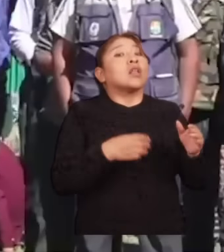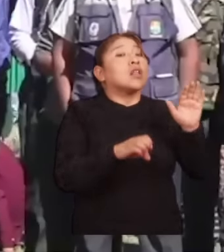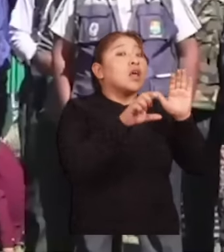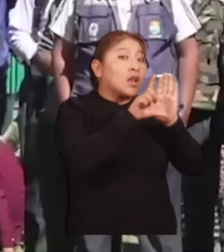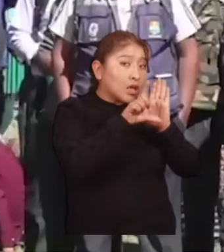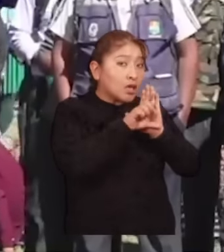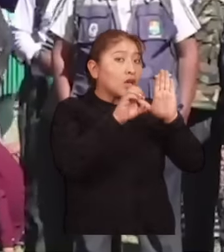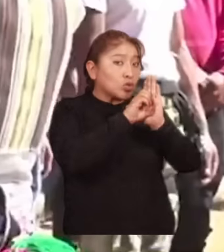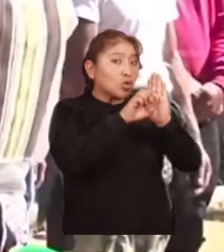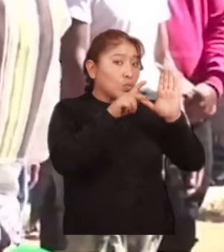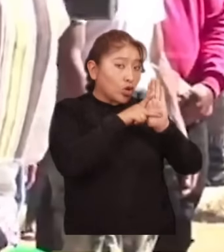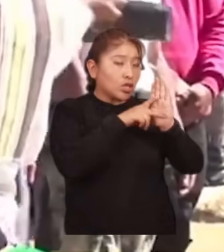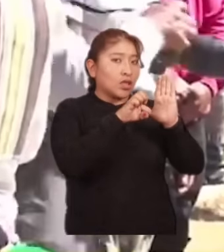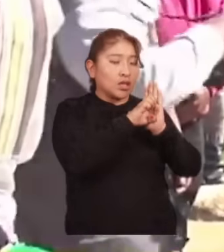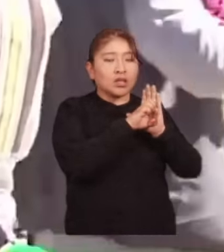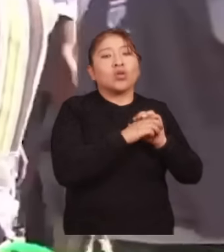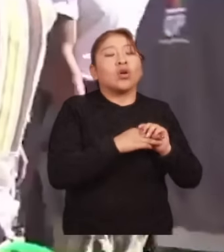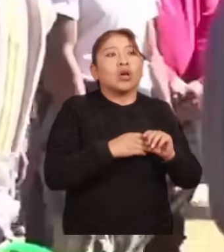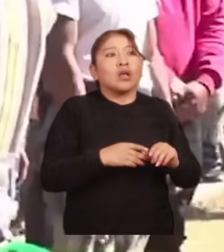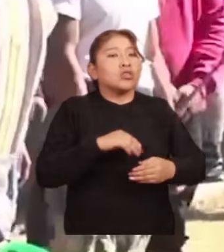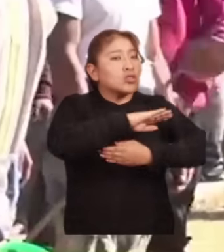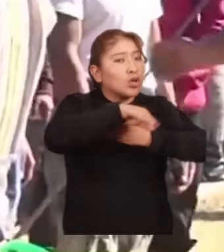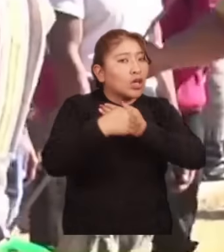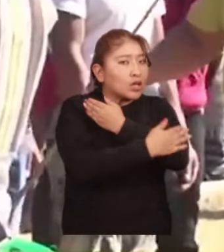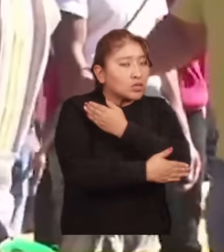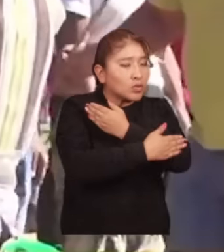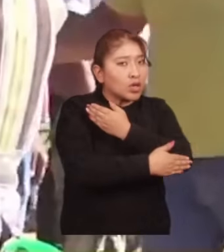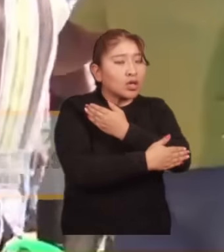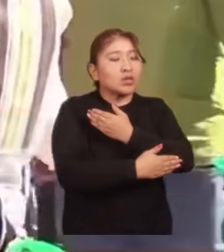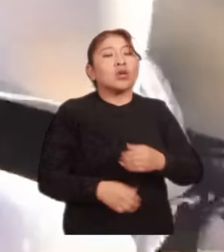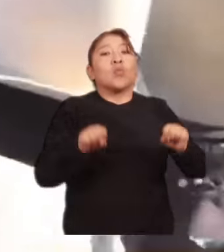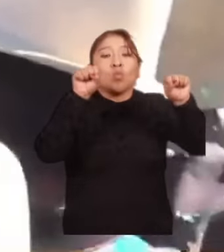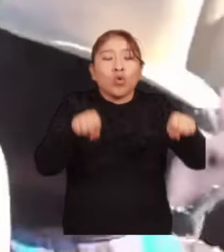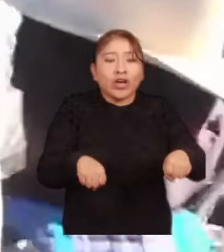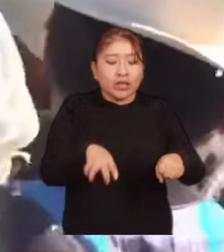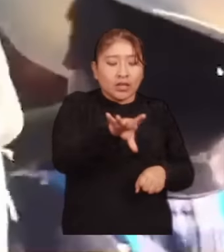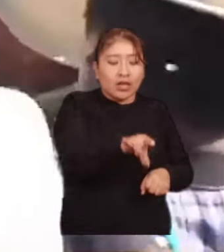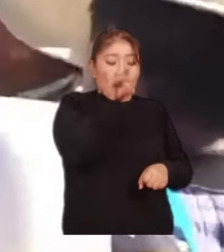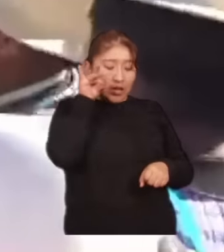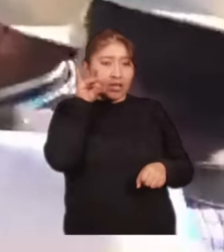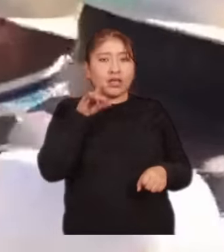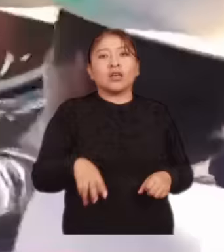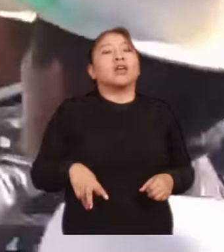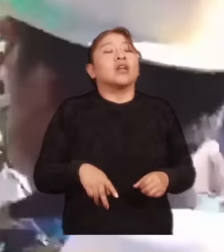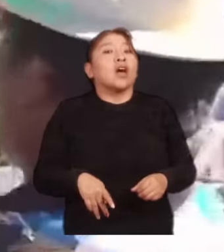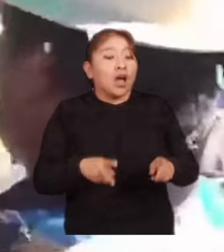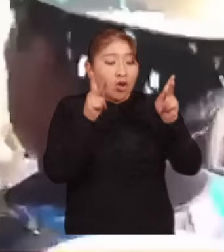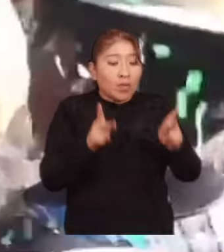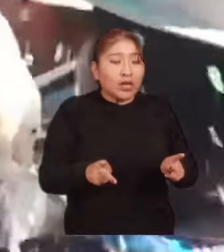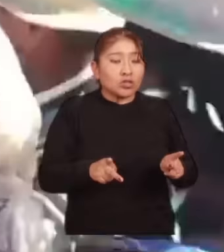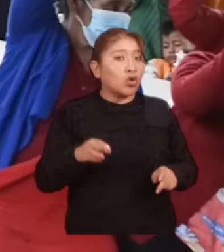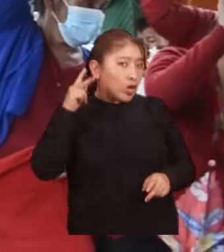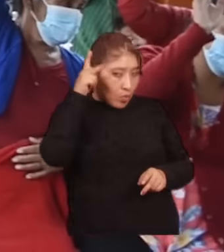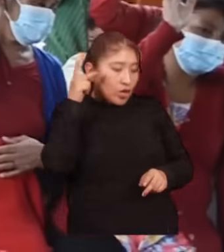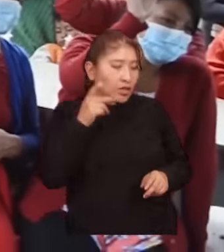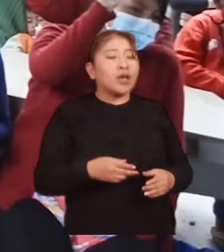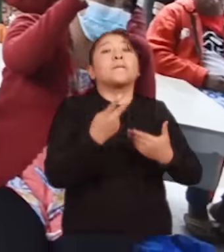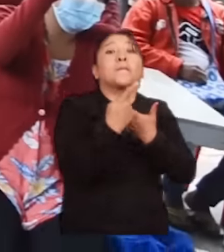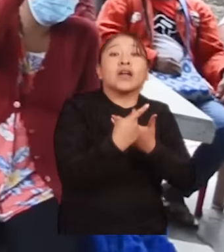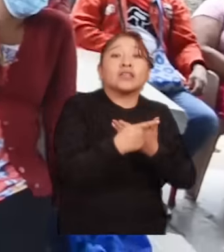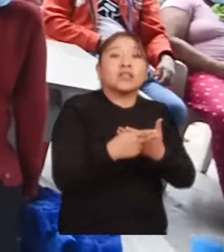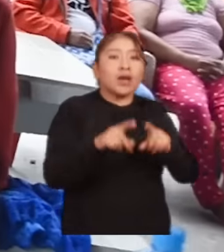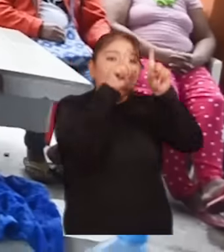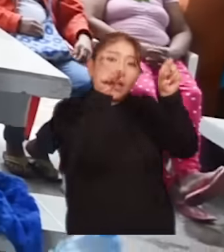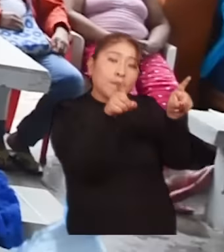Constitución Política del Estado, las naciones y pueblos indígenas originarios campesinos pueden elegir a sus representantes políticos, participar